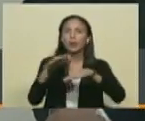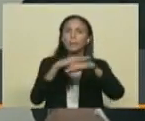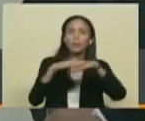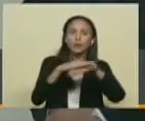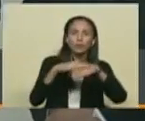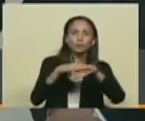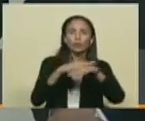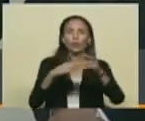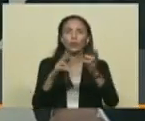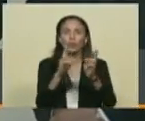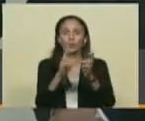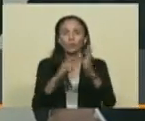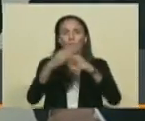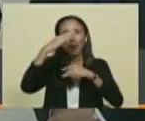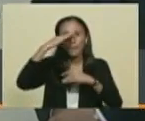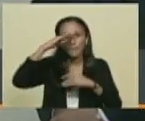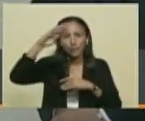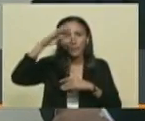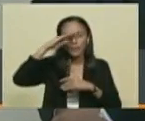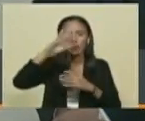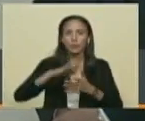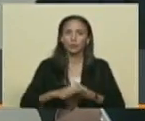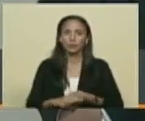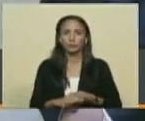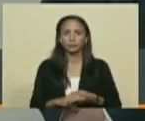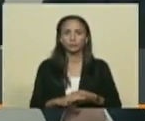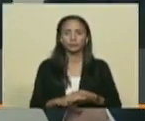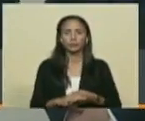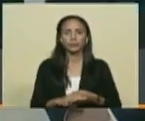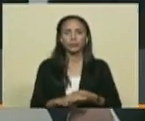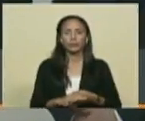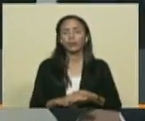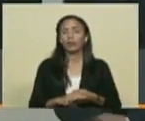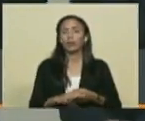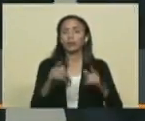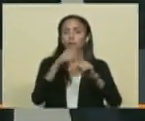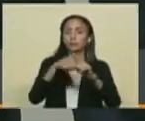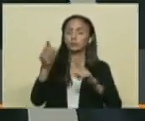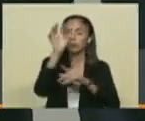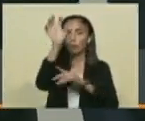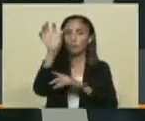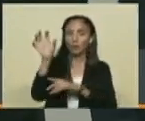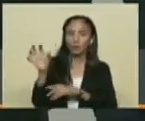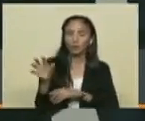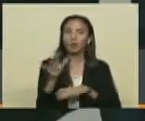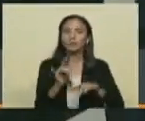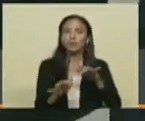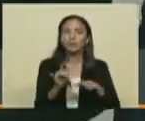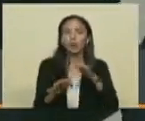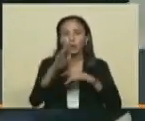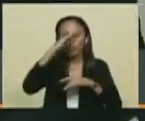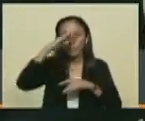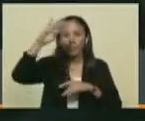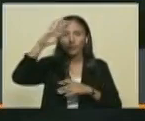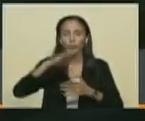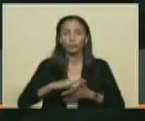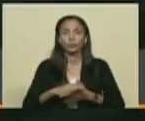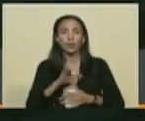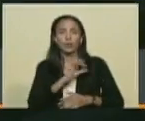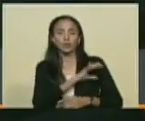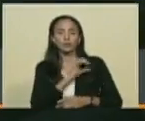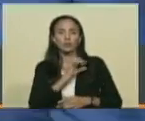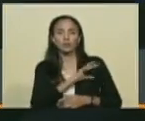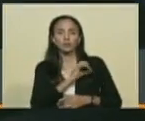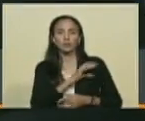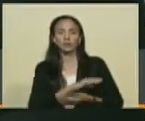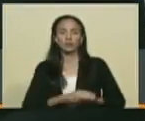De México, a su excelencia Luis Videgaray Caso, secretario de Relaciones Exteriores. De Chile, a su excelencia